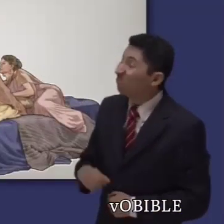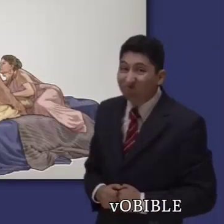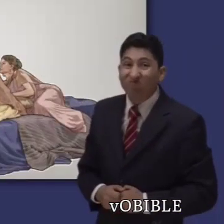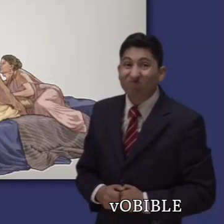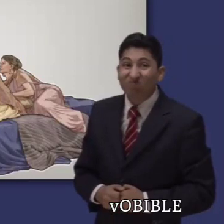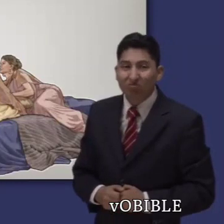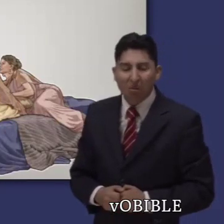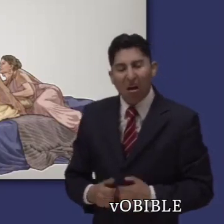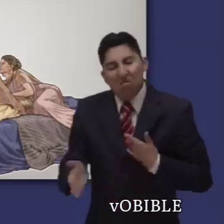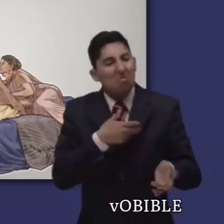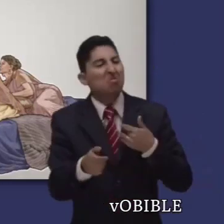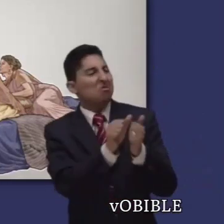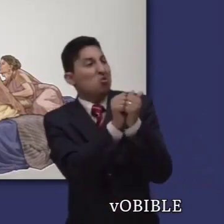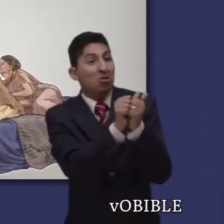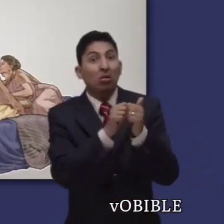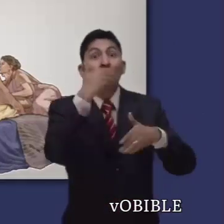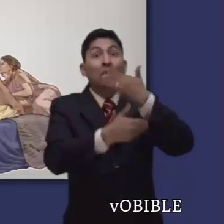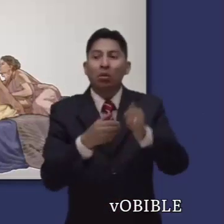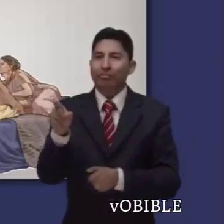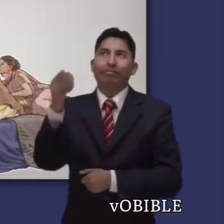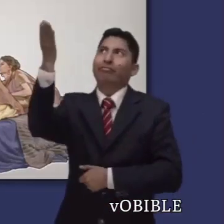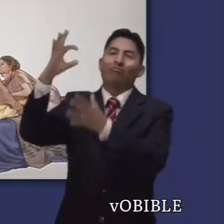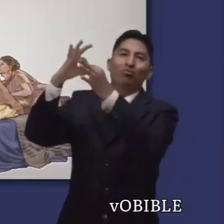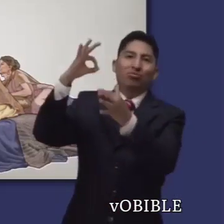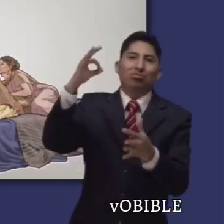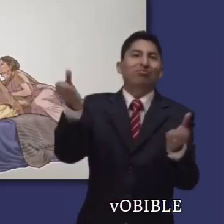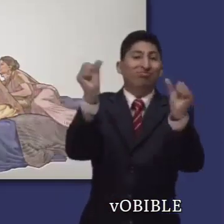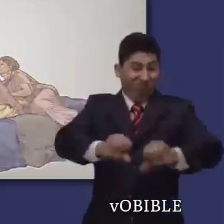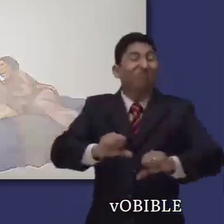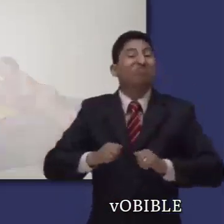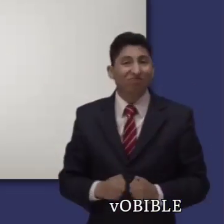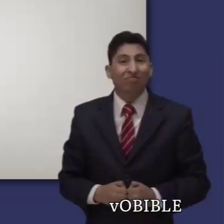amistad solo debilitará la fe del cristiano.